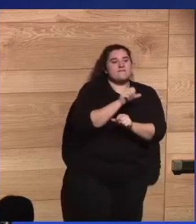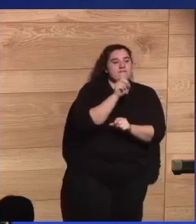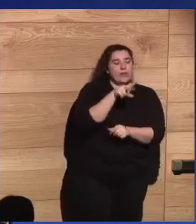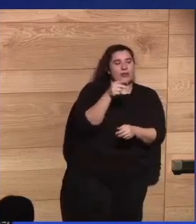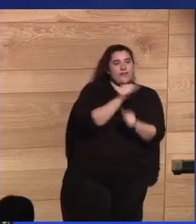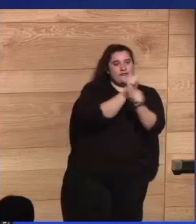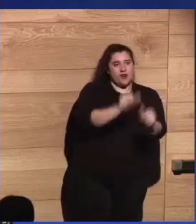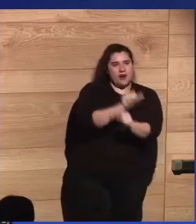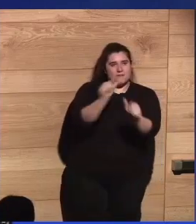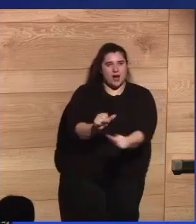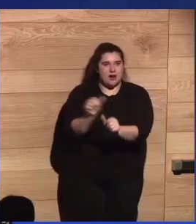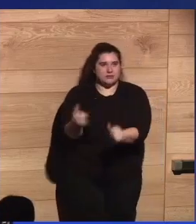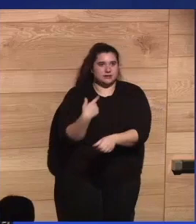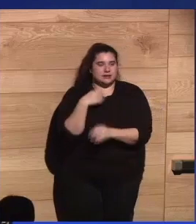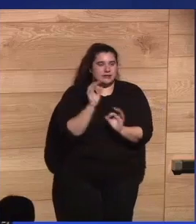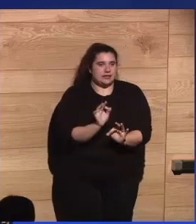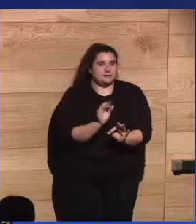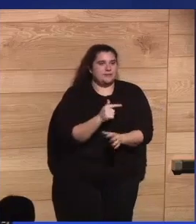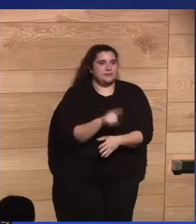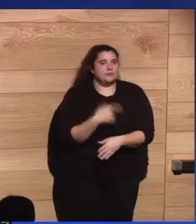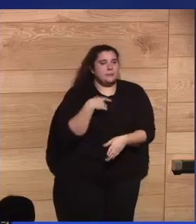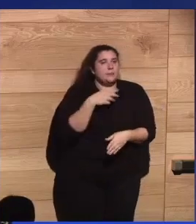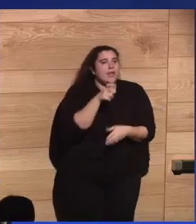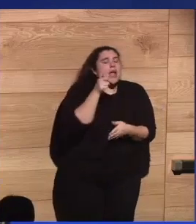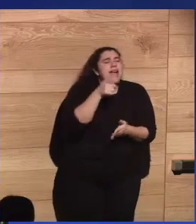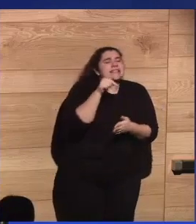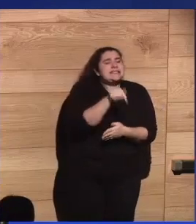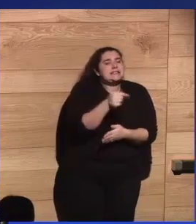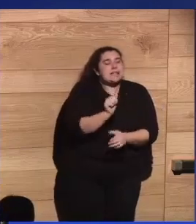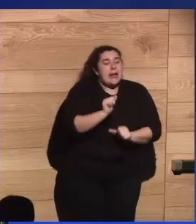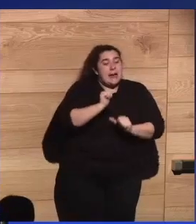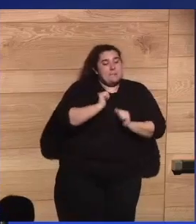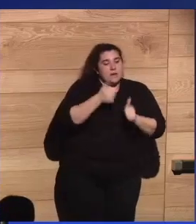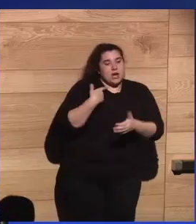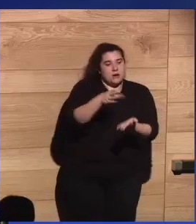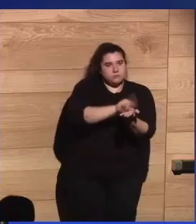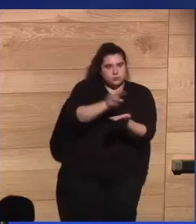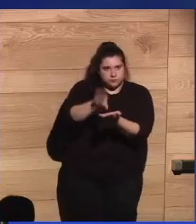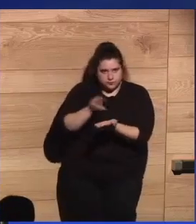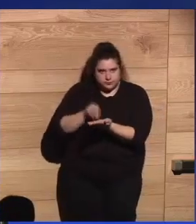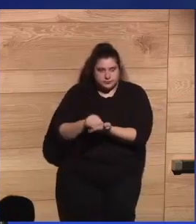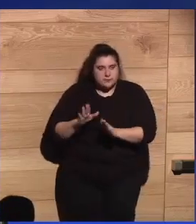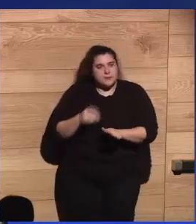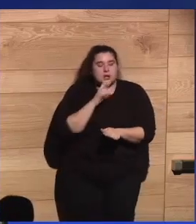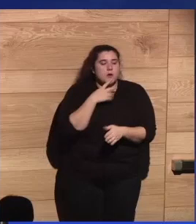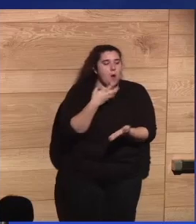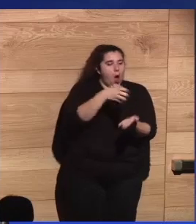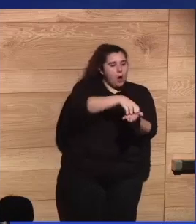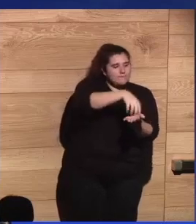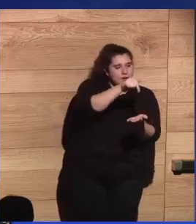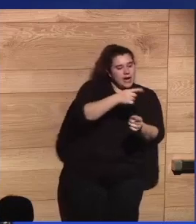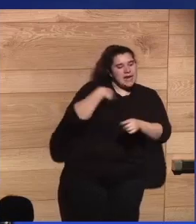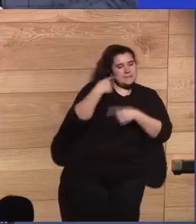modos, y él lo llevó fueron con Kodály hacia el pueblo, ahí empezaron a recopilar. Pero es decir, tuvo que salirse del conservatorio